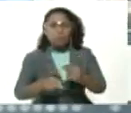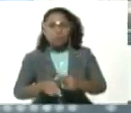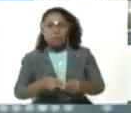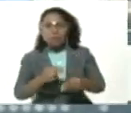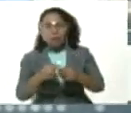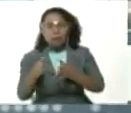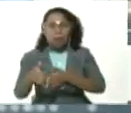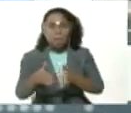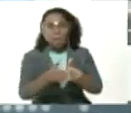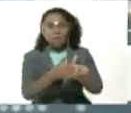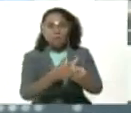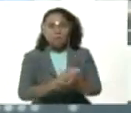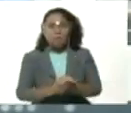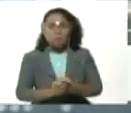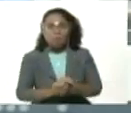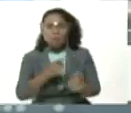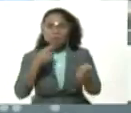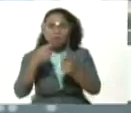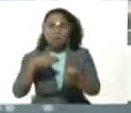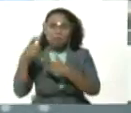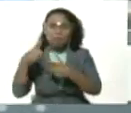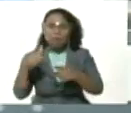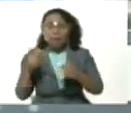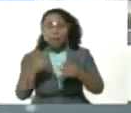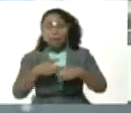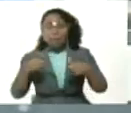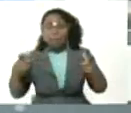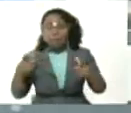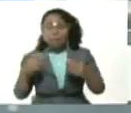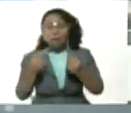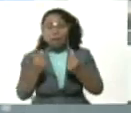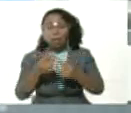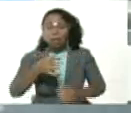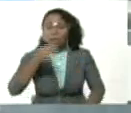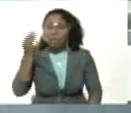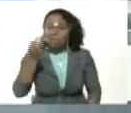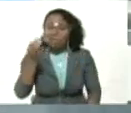para la exportación, para el crecimiento de la economía real.